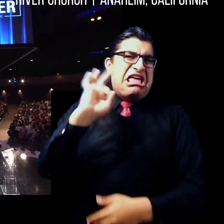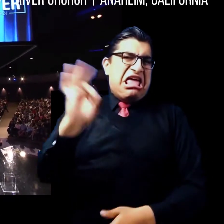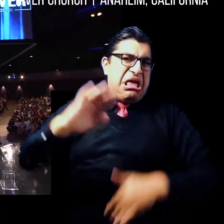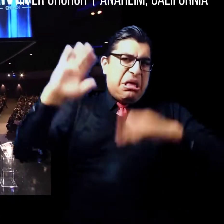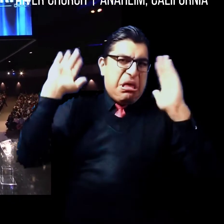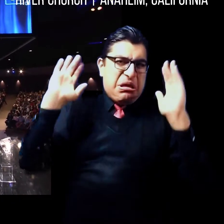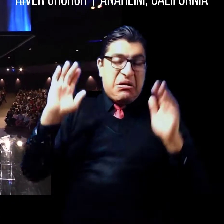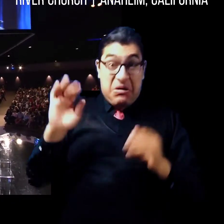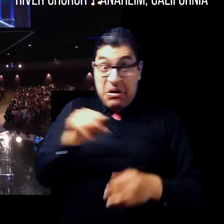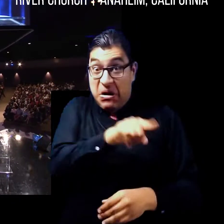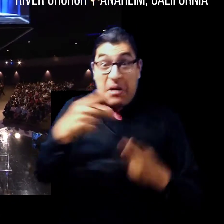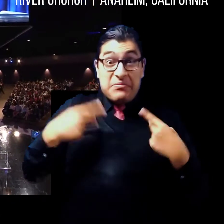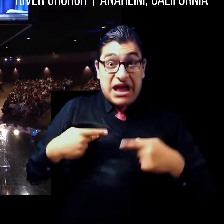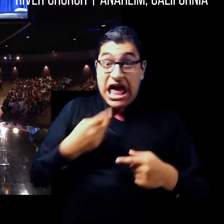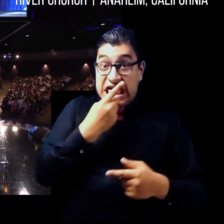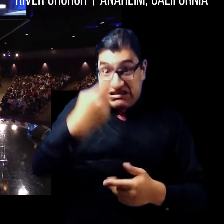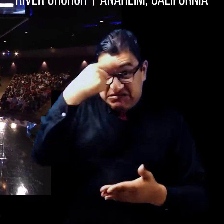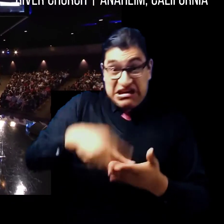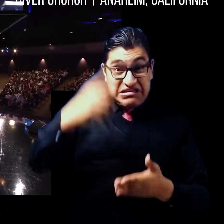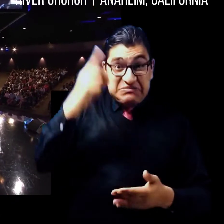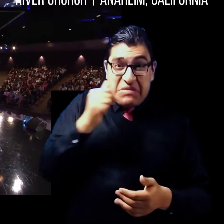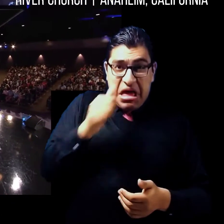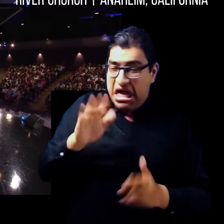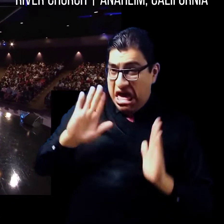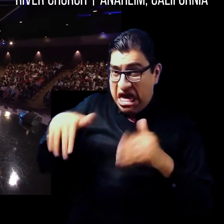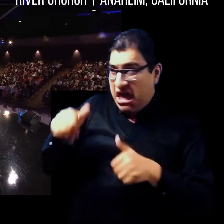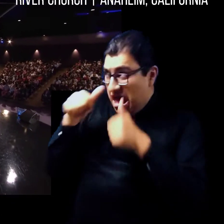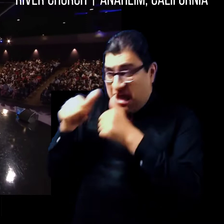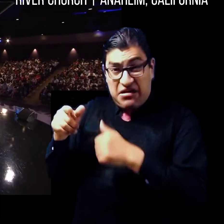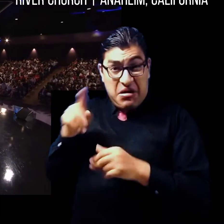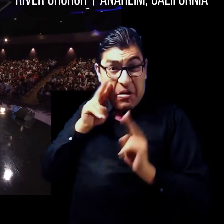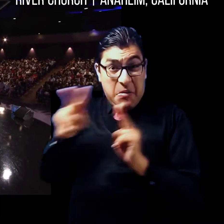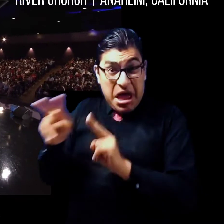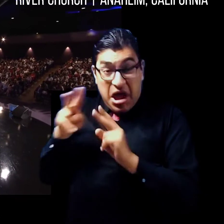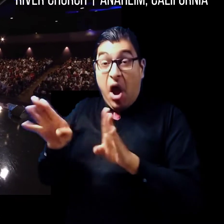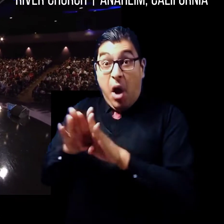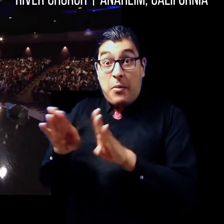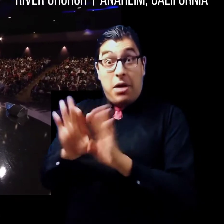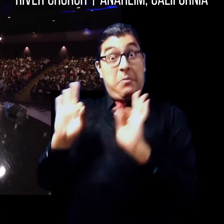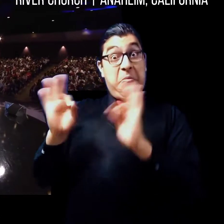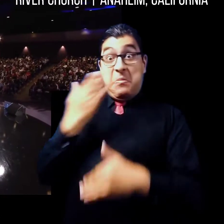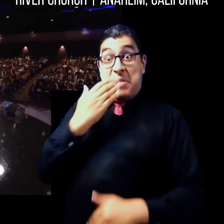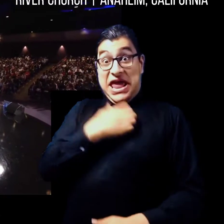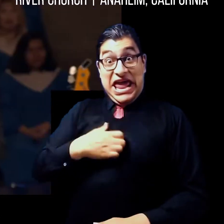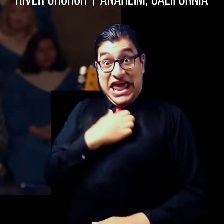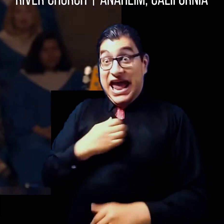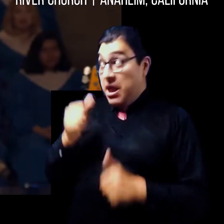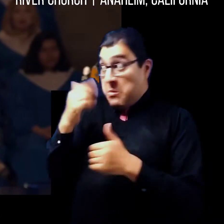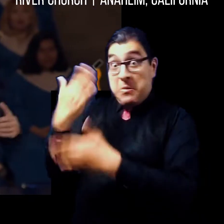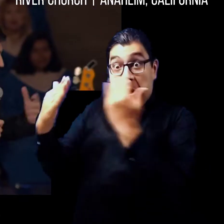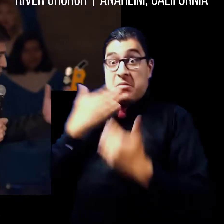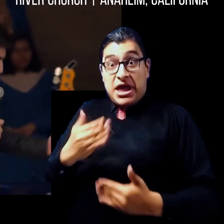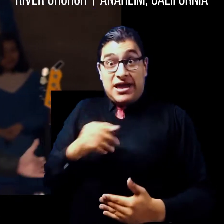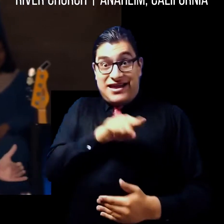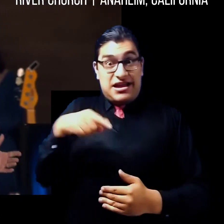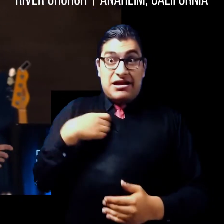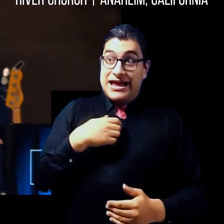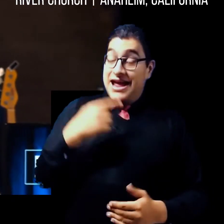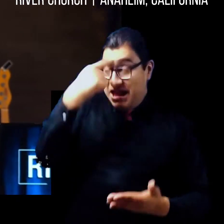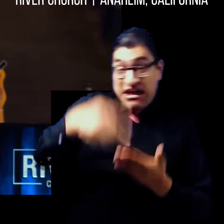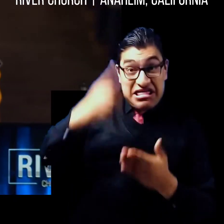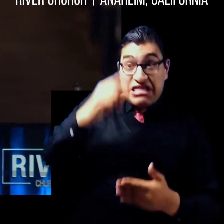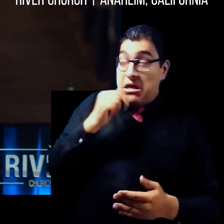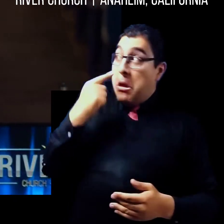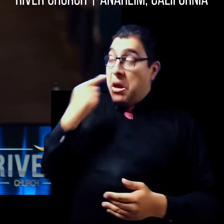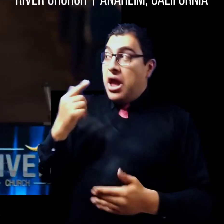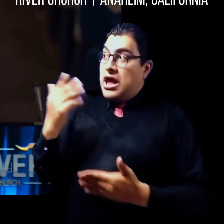lo que le llama a los ateos la atención, ver nuestra prosperidad. Al ateo no le sorprende si terminaste los